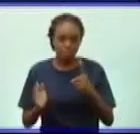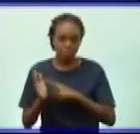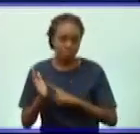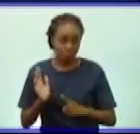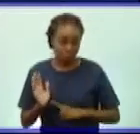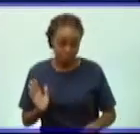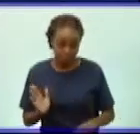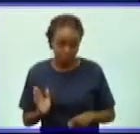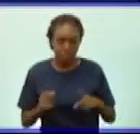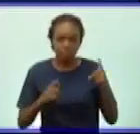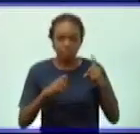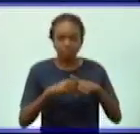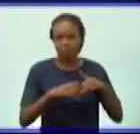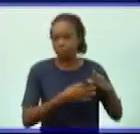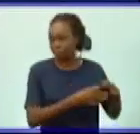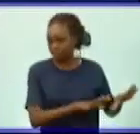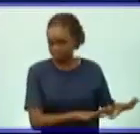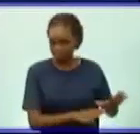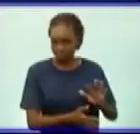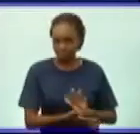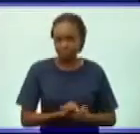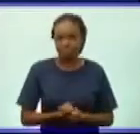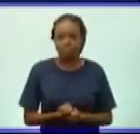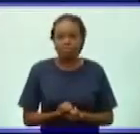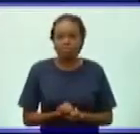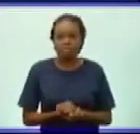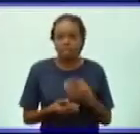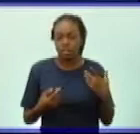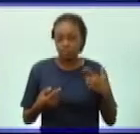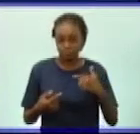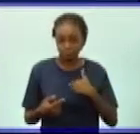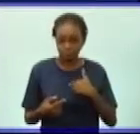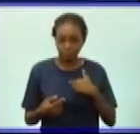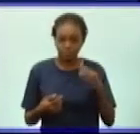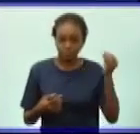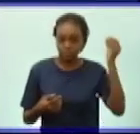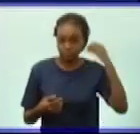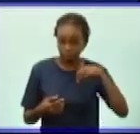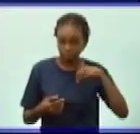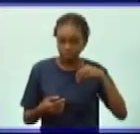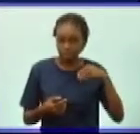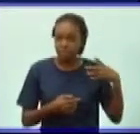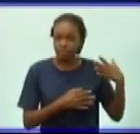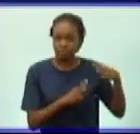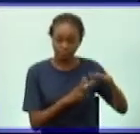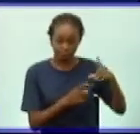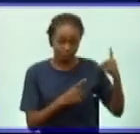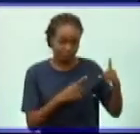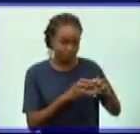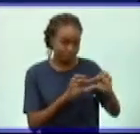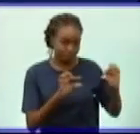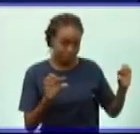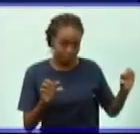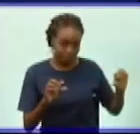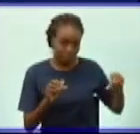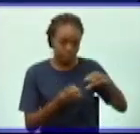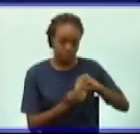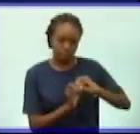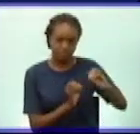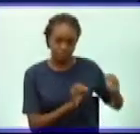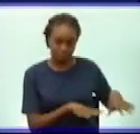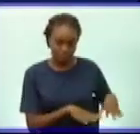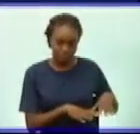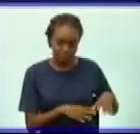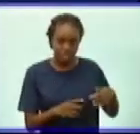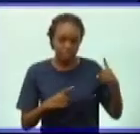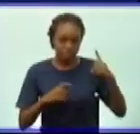al queroseno. Y utilizando la ecuación inicial se despeja la variación de temperatura y con los